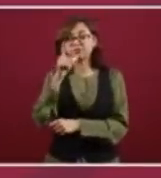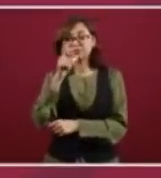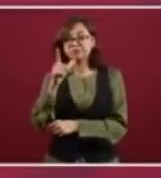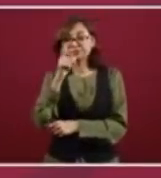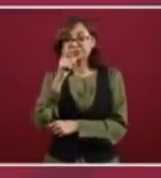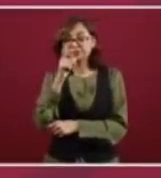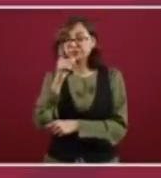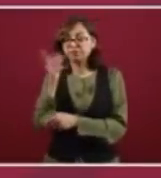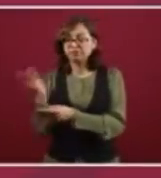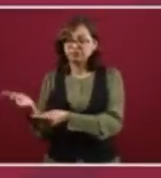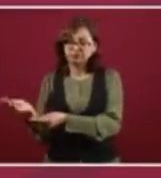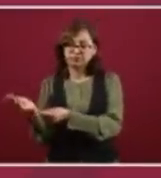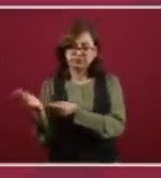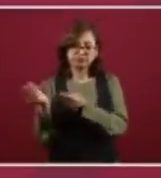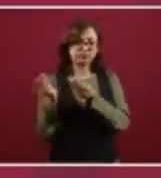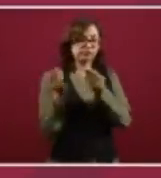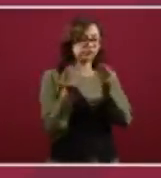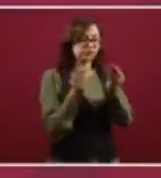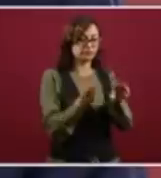quedara